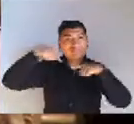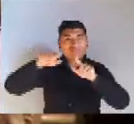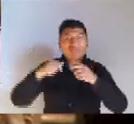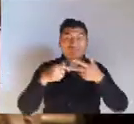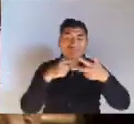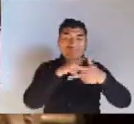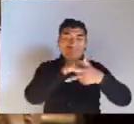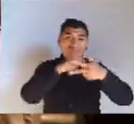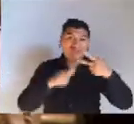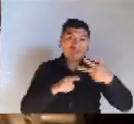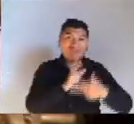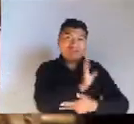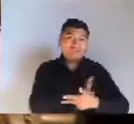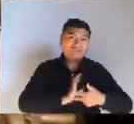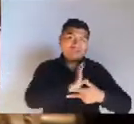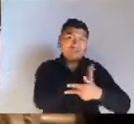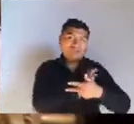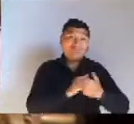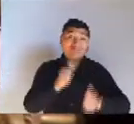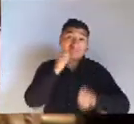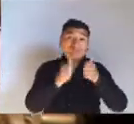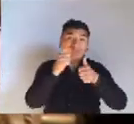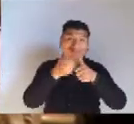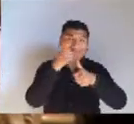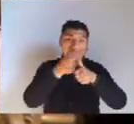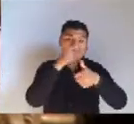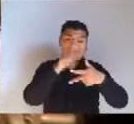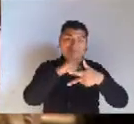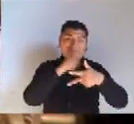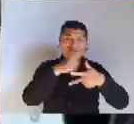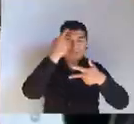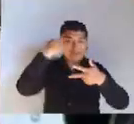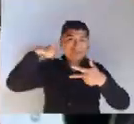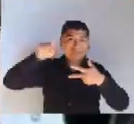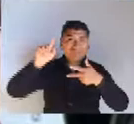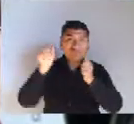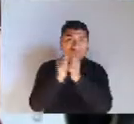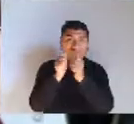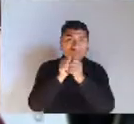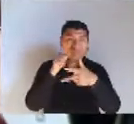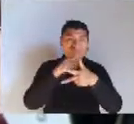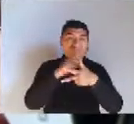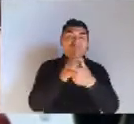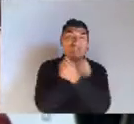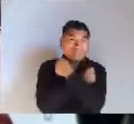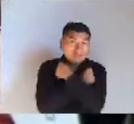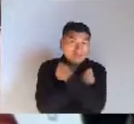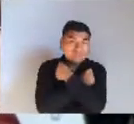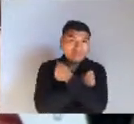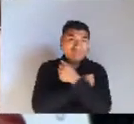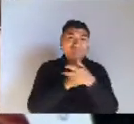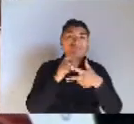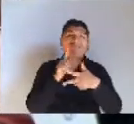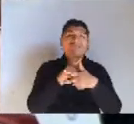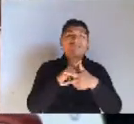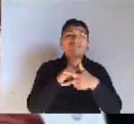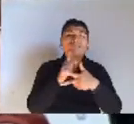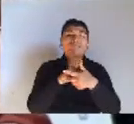tres características. ¿Cuál es la primera? Tenemos que ir con... Tenemos que ir con...